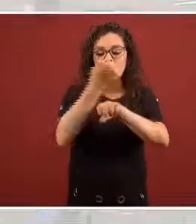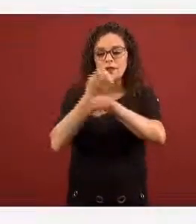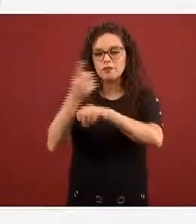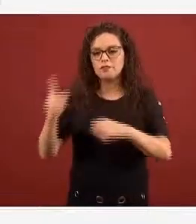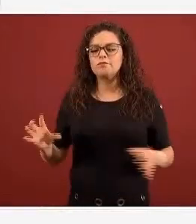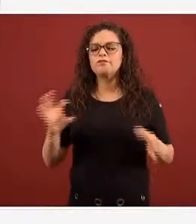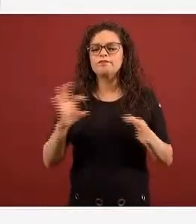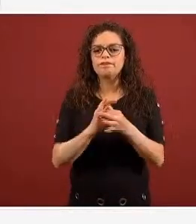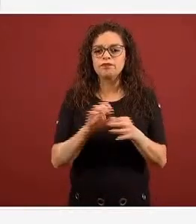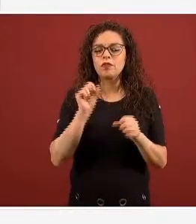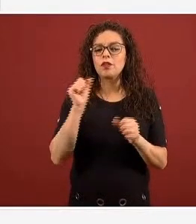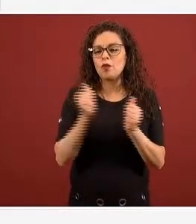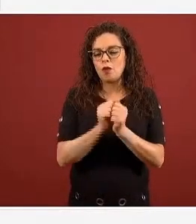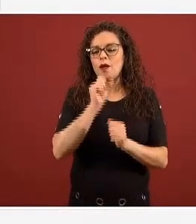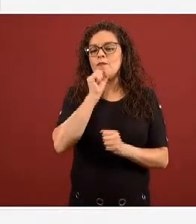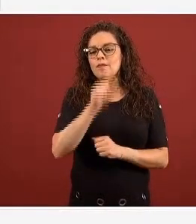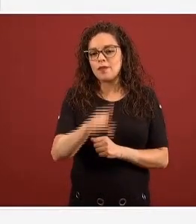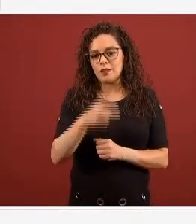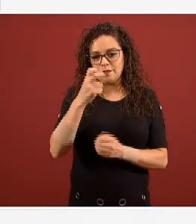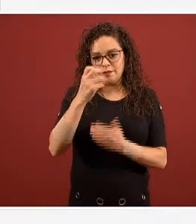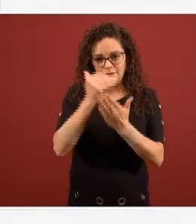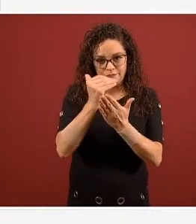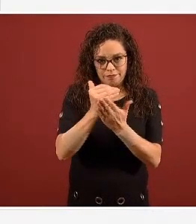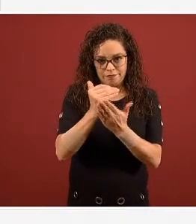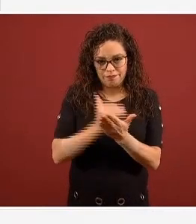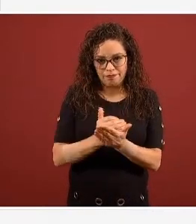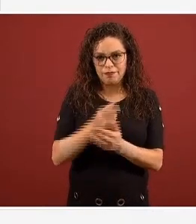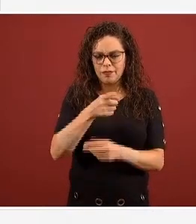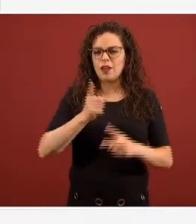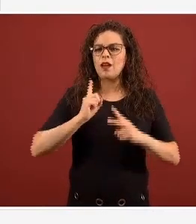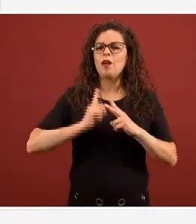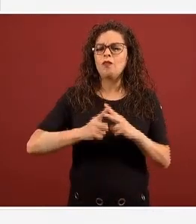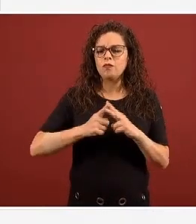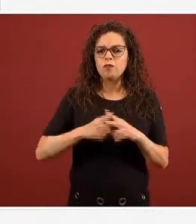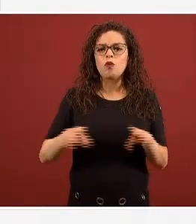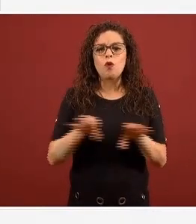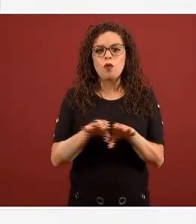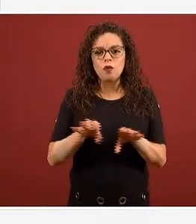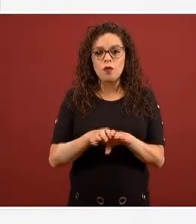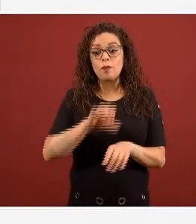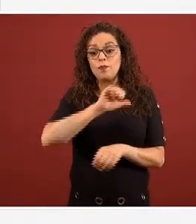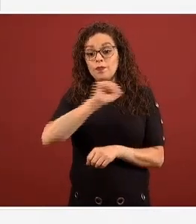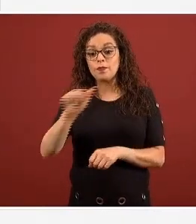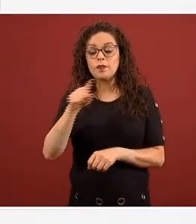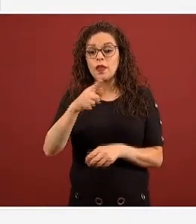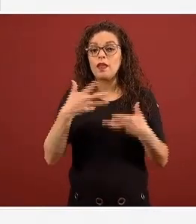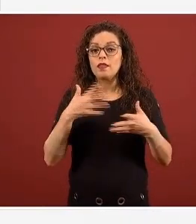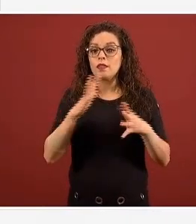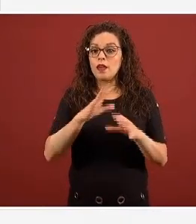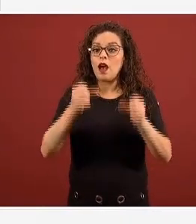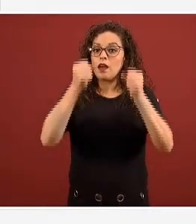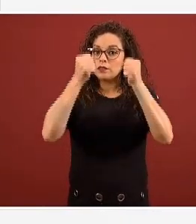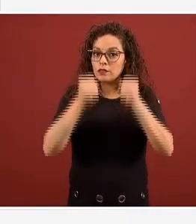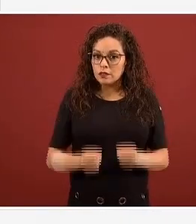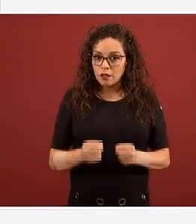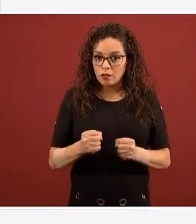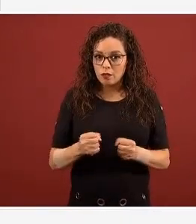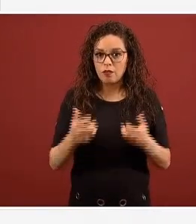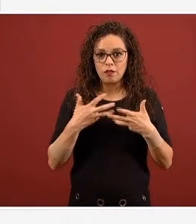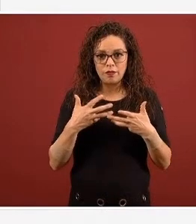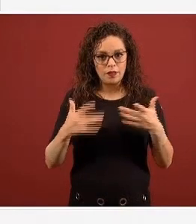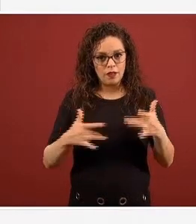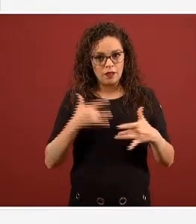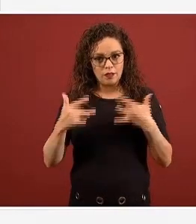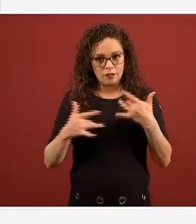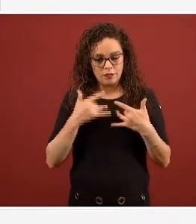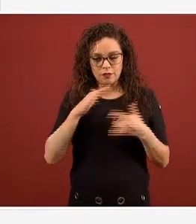esta base. Esto está calculado solamente en función de los casos confirmados activos, no del acumulado total. Es para